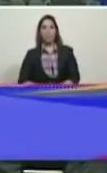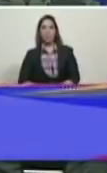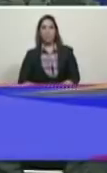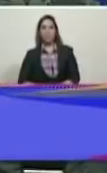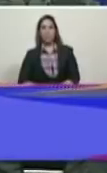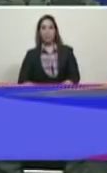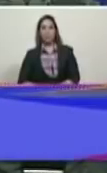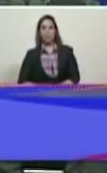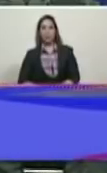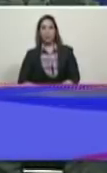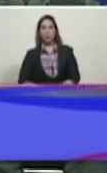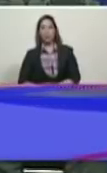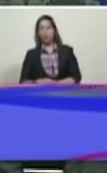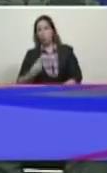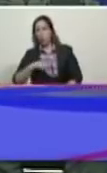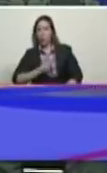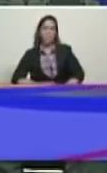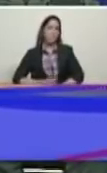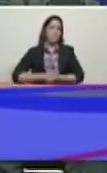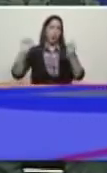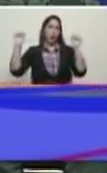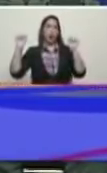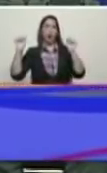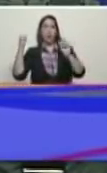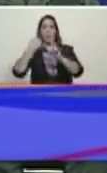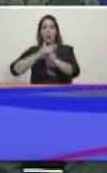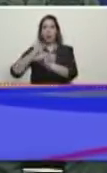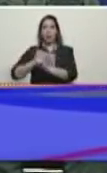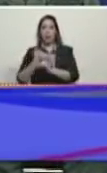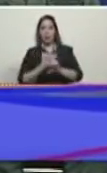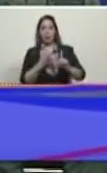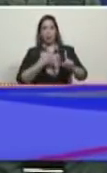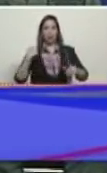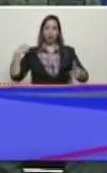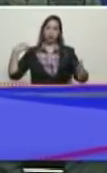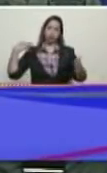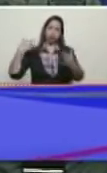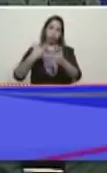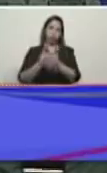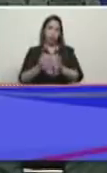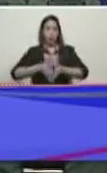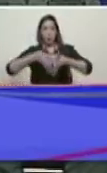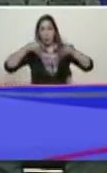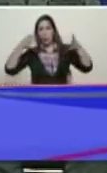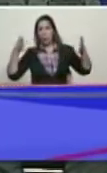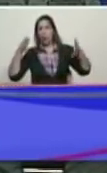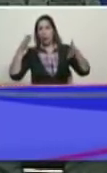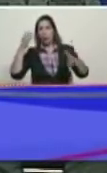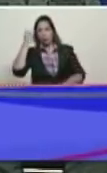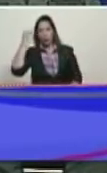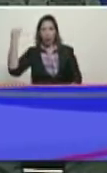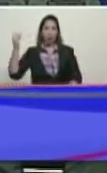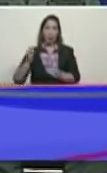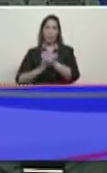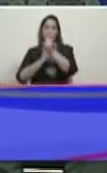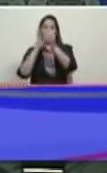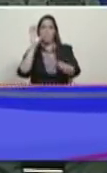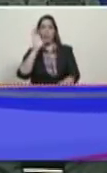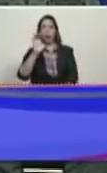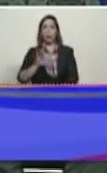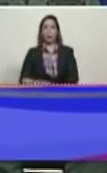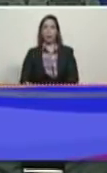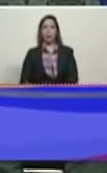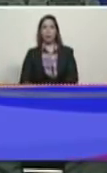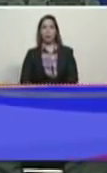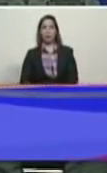de las batallas que hemos librado a lo largo de siglos por los grandes ideales de patria.